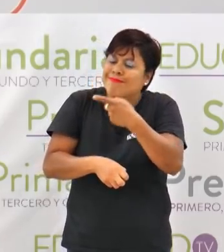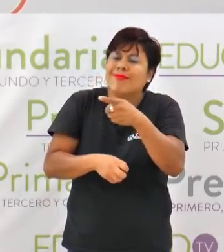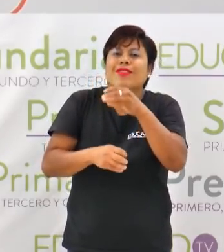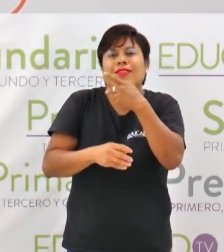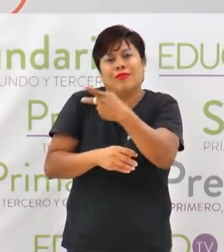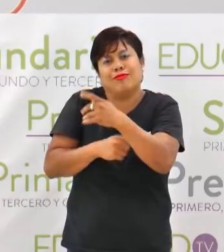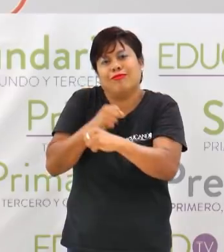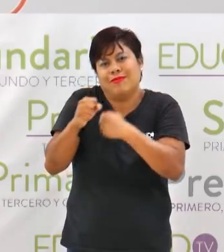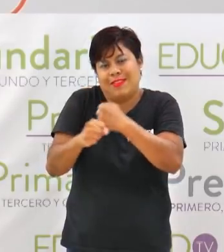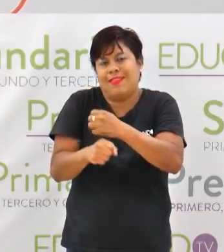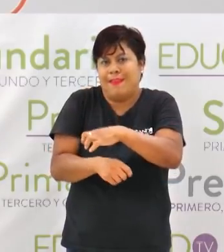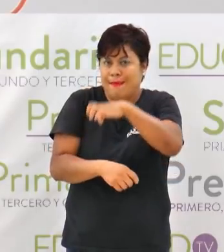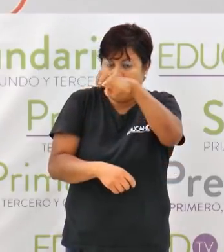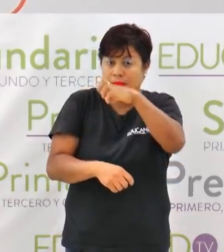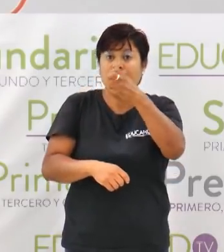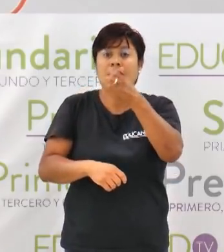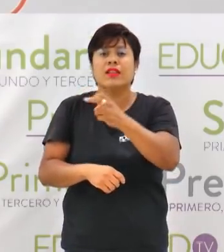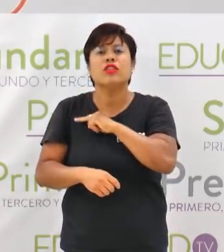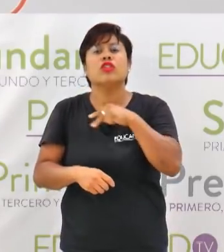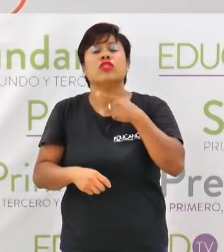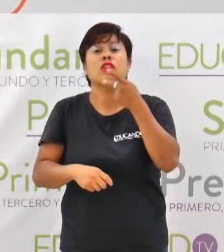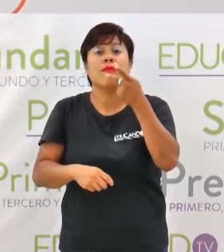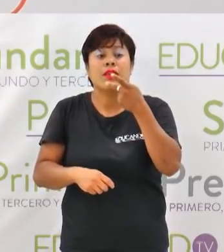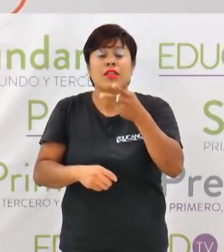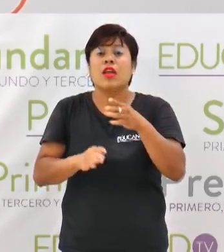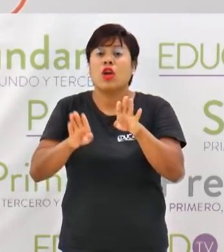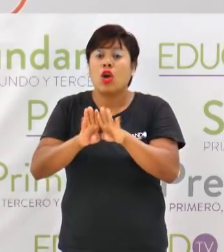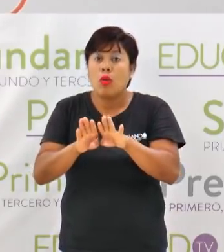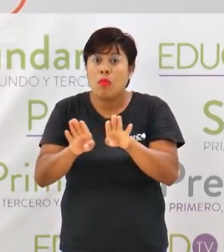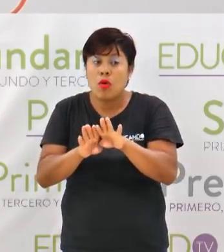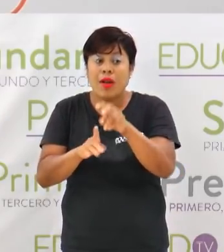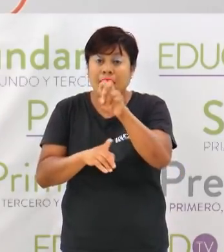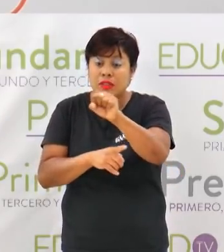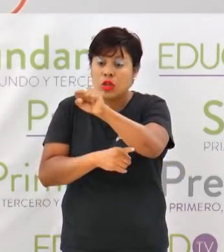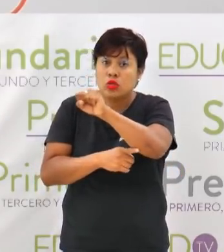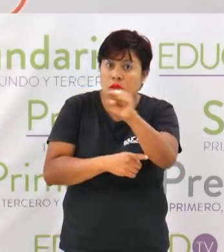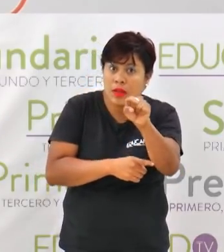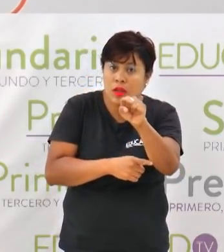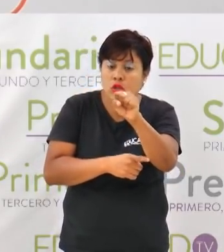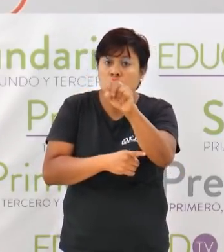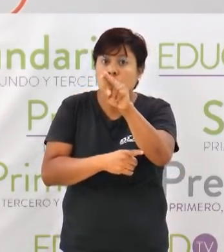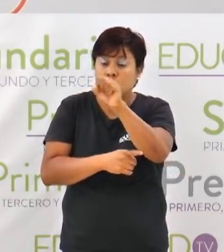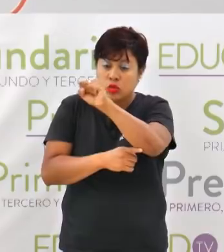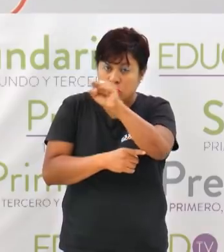edad, ¿bien? Estamos hablando ya de un sustantivo dentro